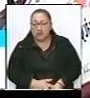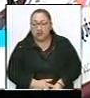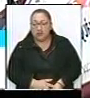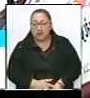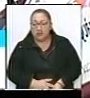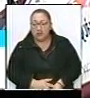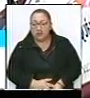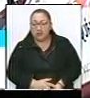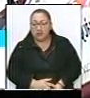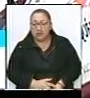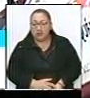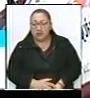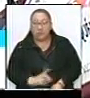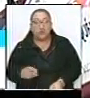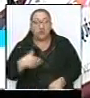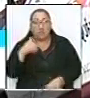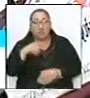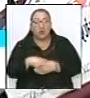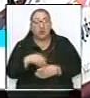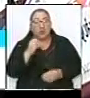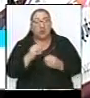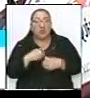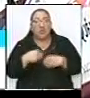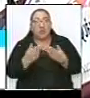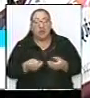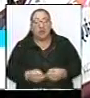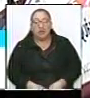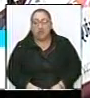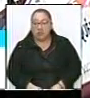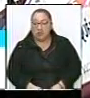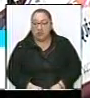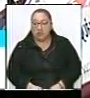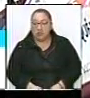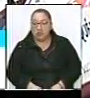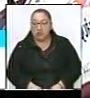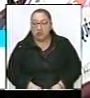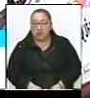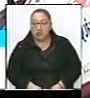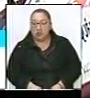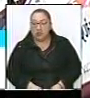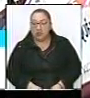hubiéramos podido votar, por ejemplo, el subsidio que le estamos dando al cine privado.